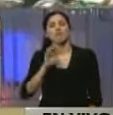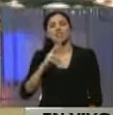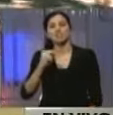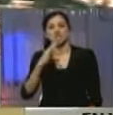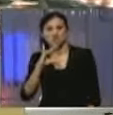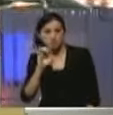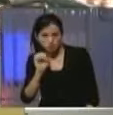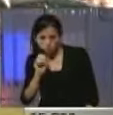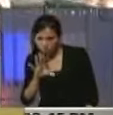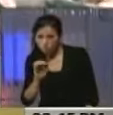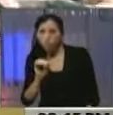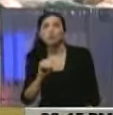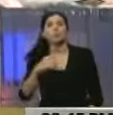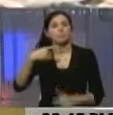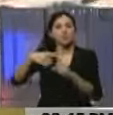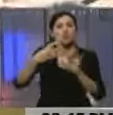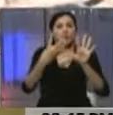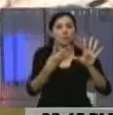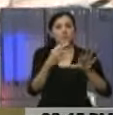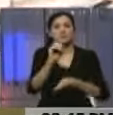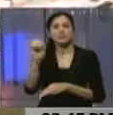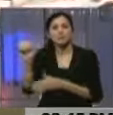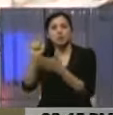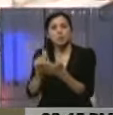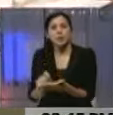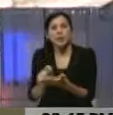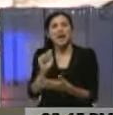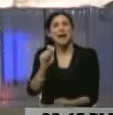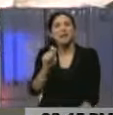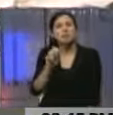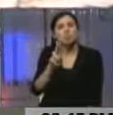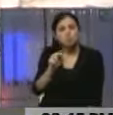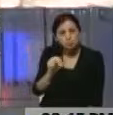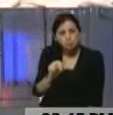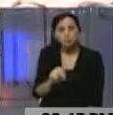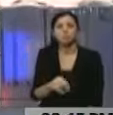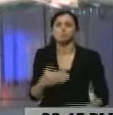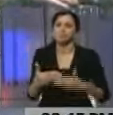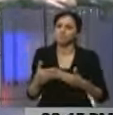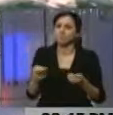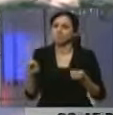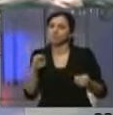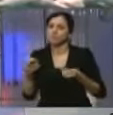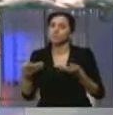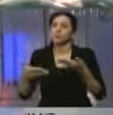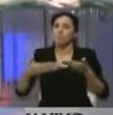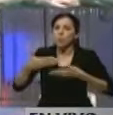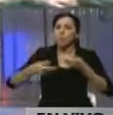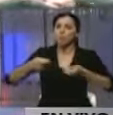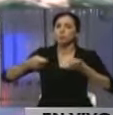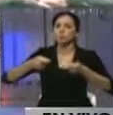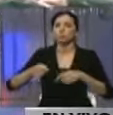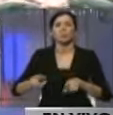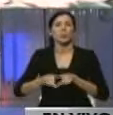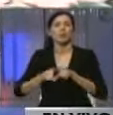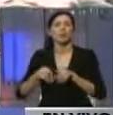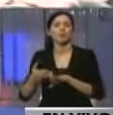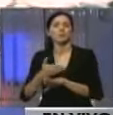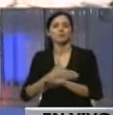también con 900 toneladas de atún, para ir regularizando, así como hemos